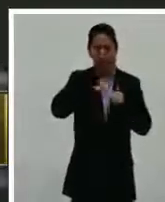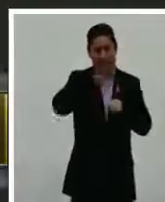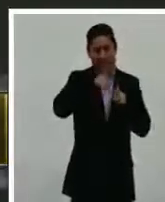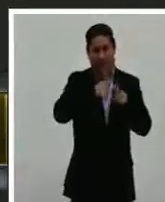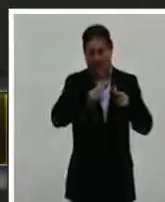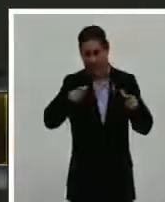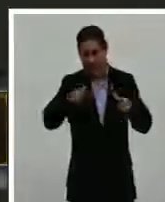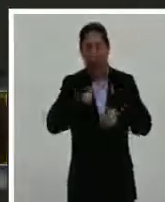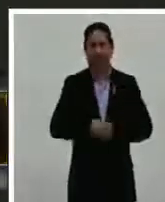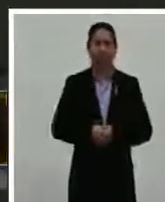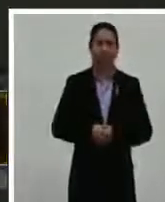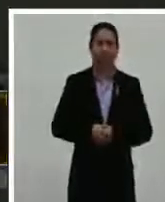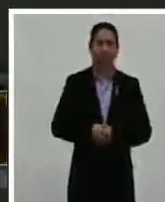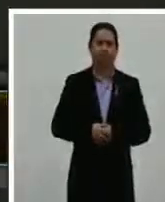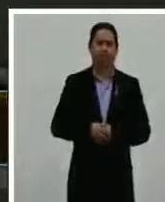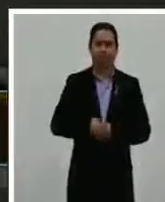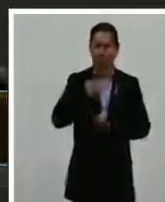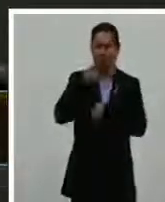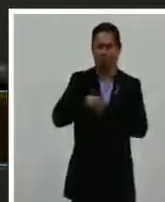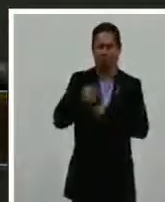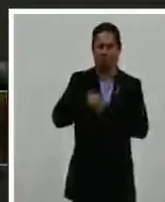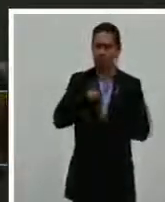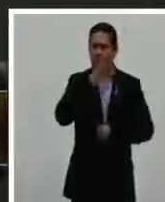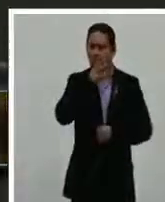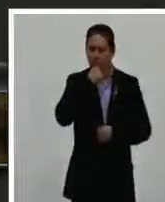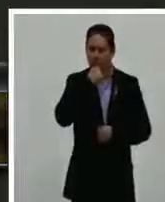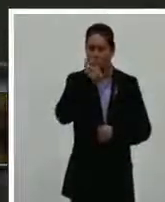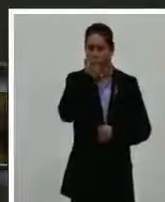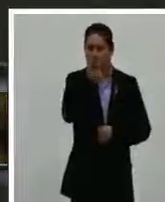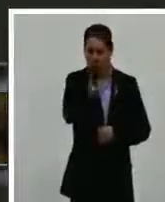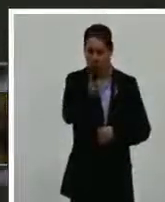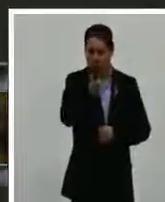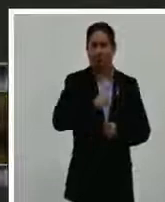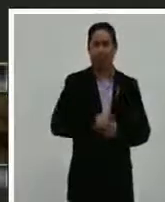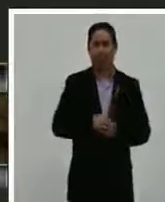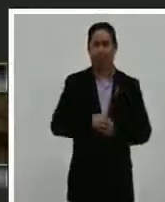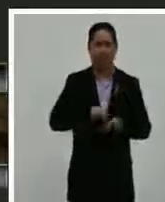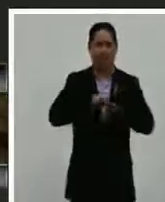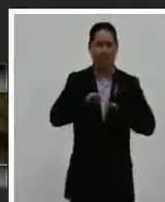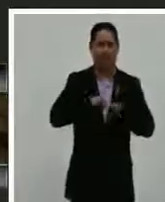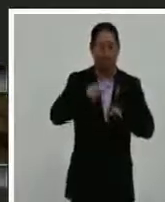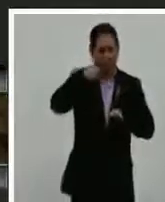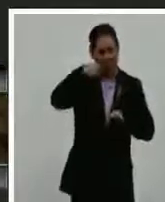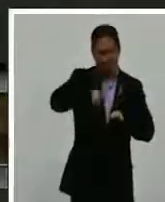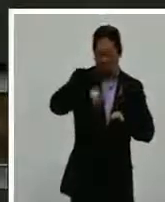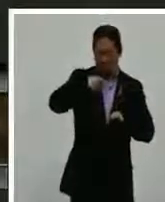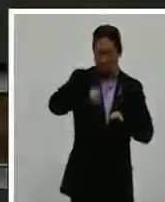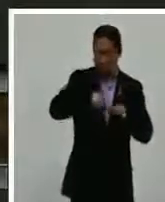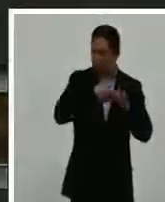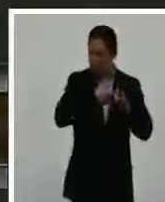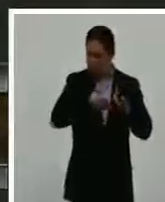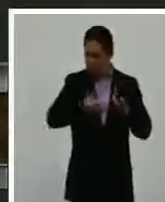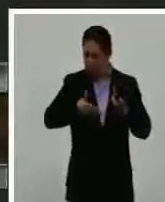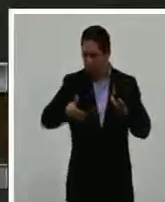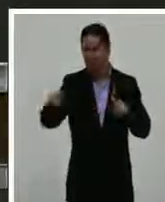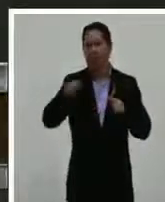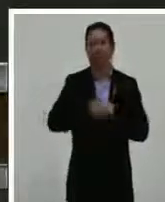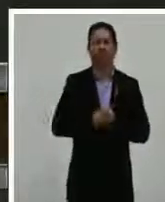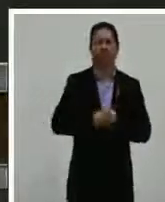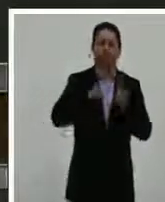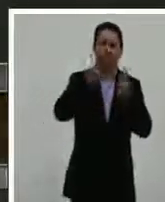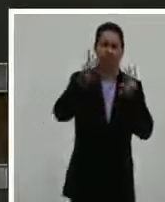con lo que no se verán afectados los ingresos del trabajador y podrá cumplir con lo establecido en materia